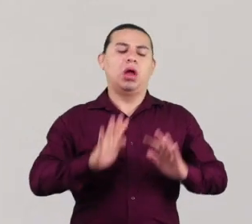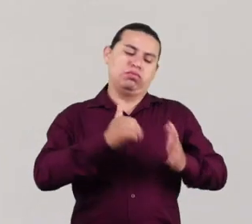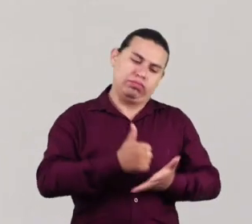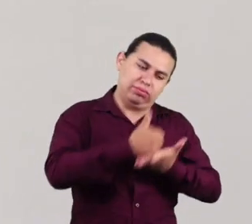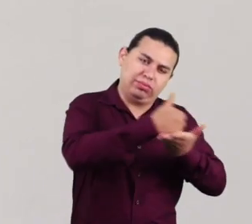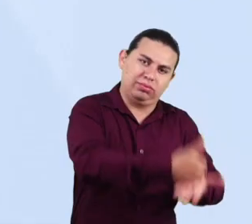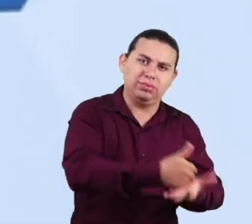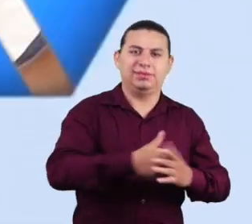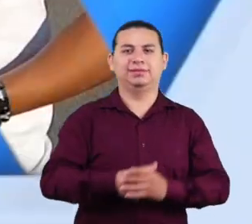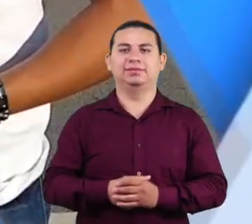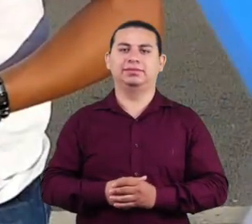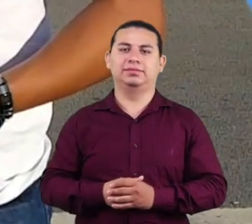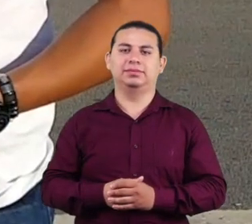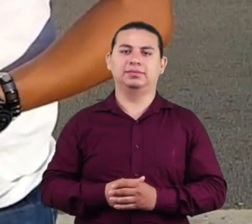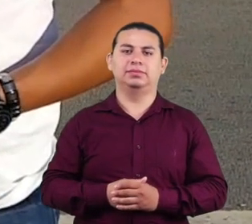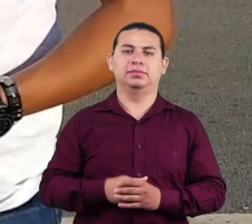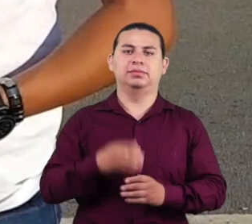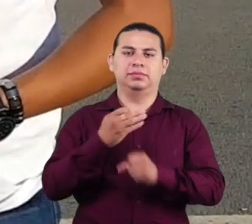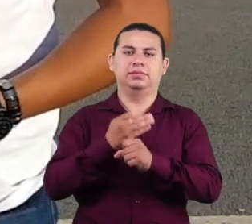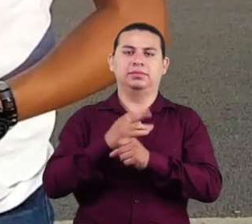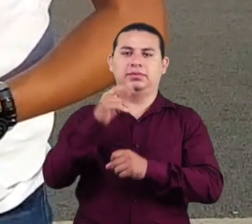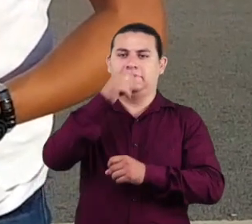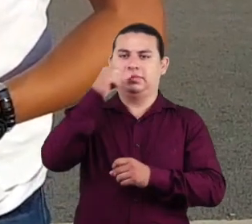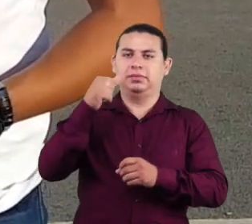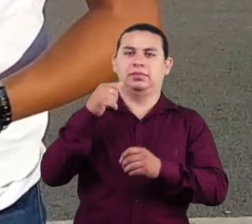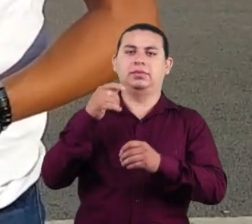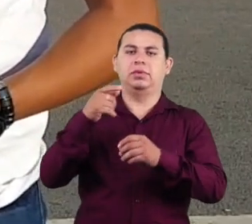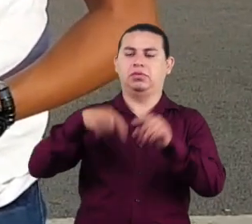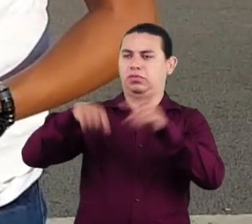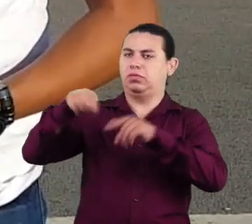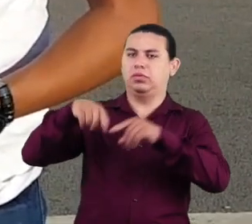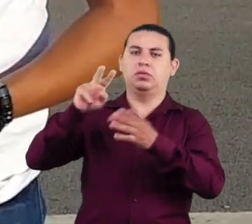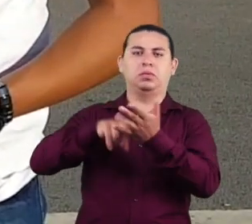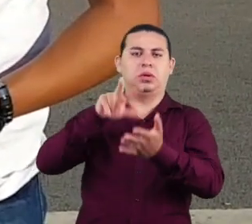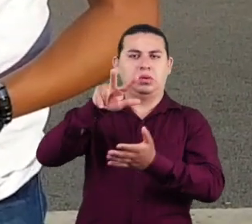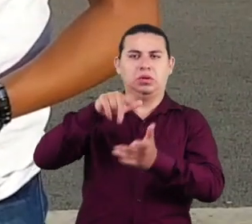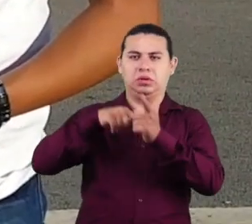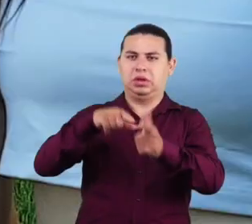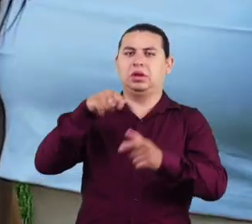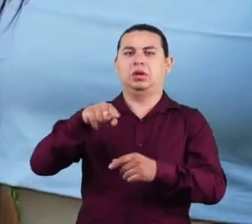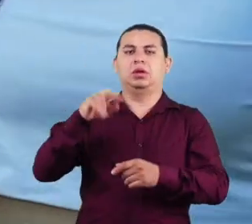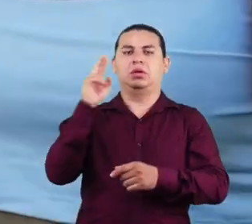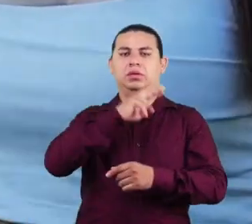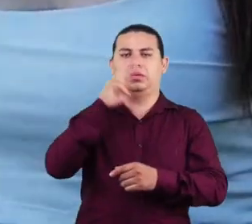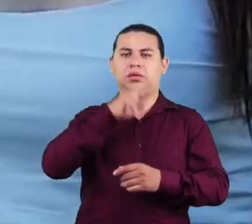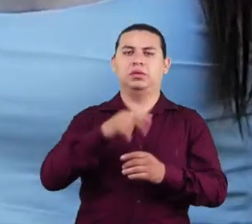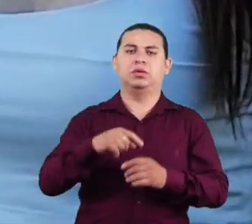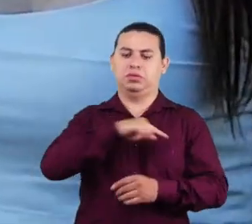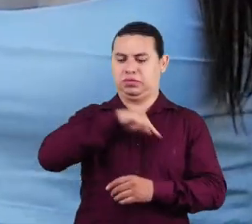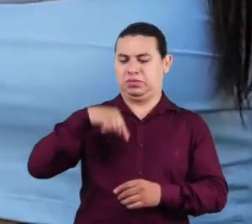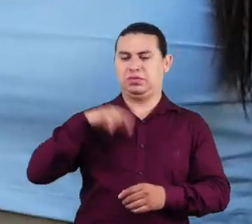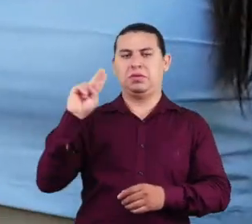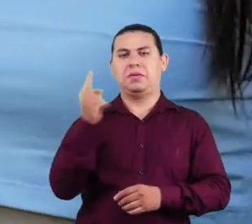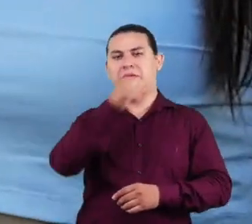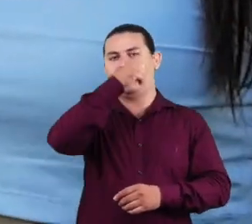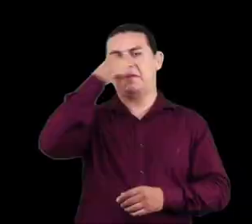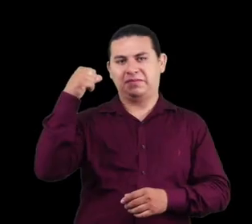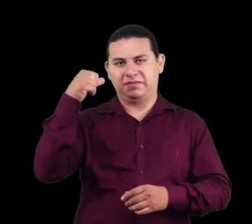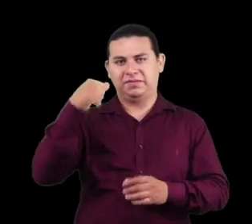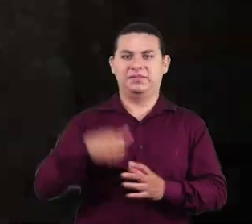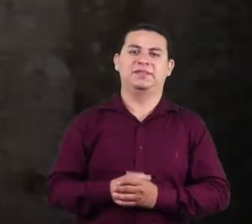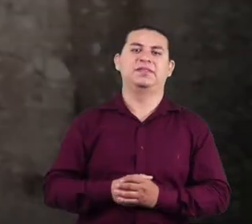la vida de nuestros pacientes. Continuamos desde Kazán, Rusia, en la Copa Mundial de Fútbol 2018. ¡Somos UAPJO!